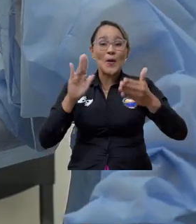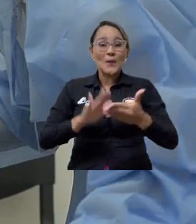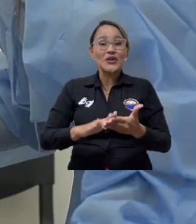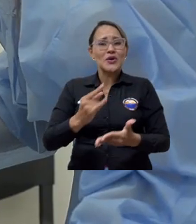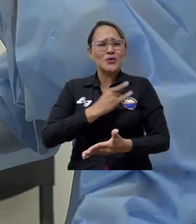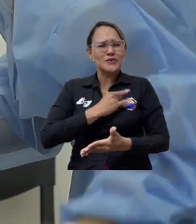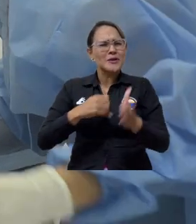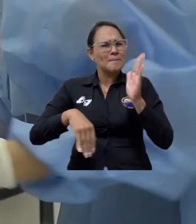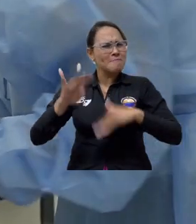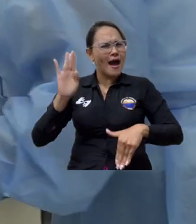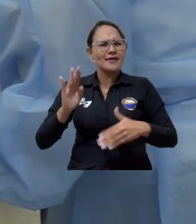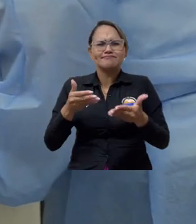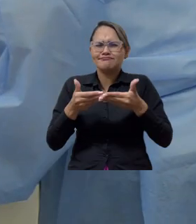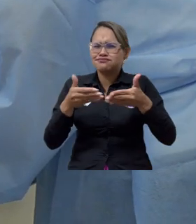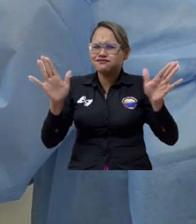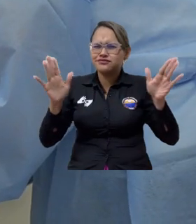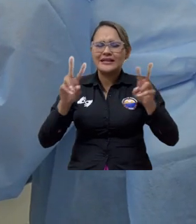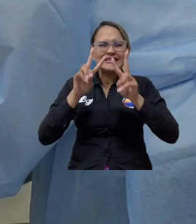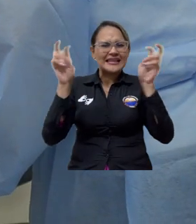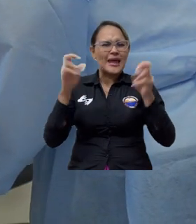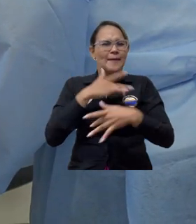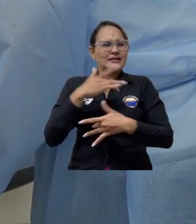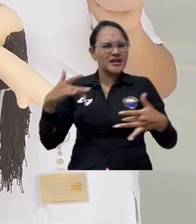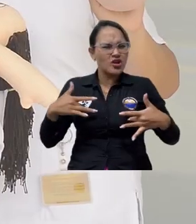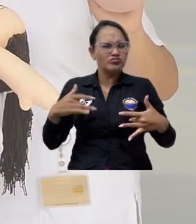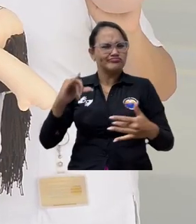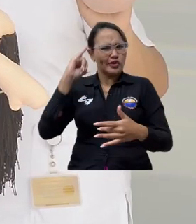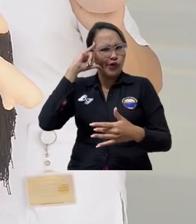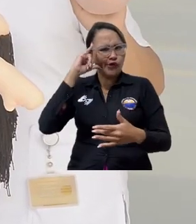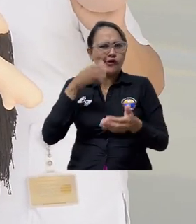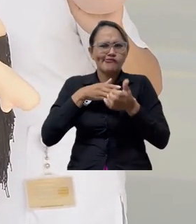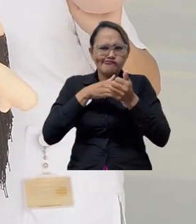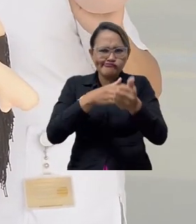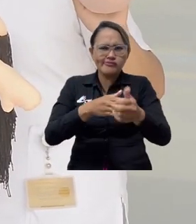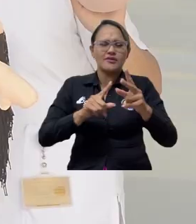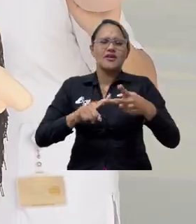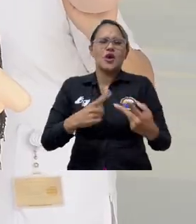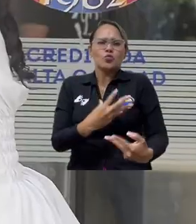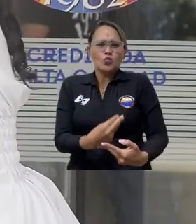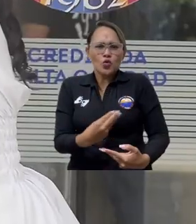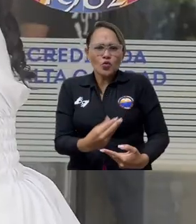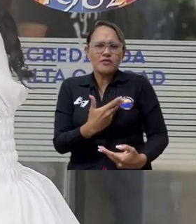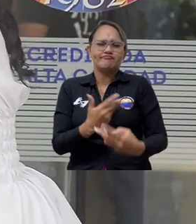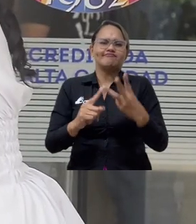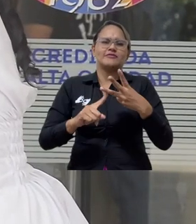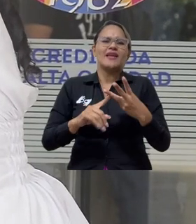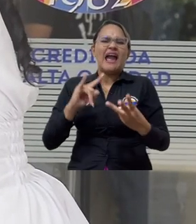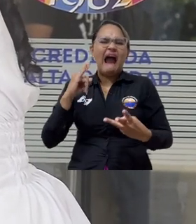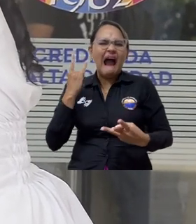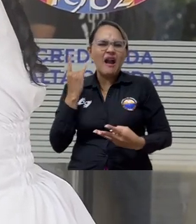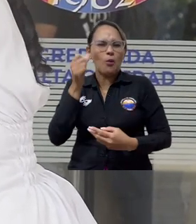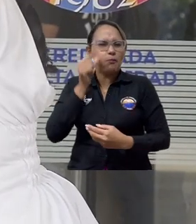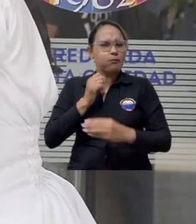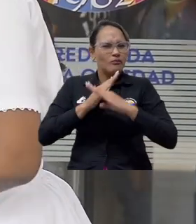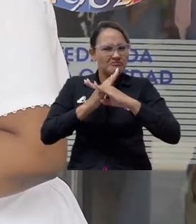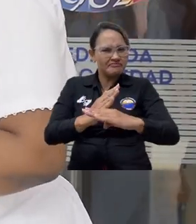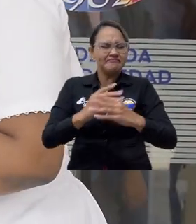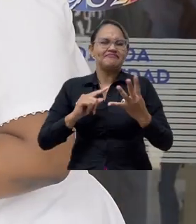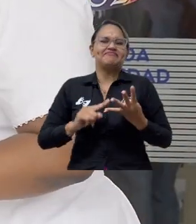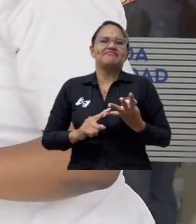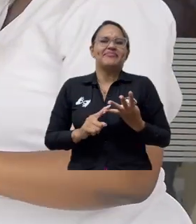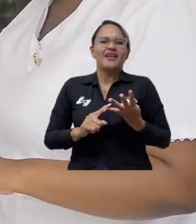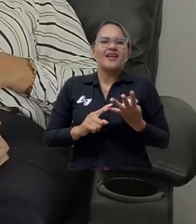universitaria recibió una amplia oferta de salud como orientación psicológica, taller de lactancia materna, planificación familiar,